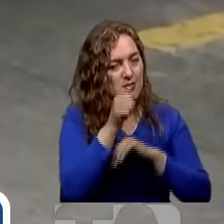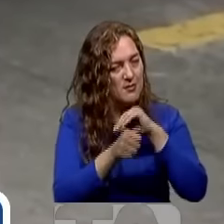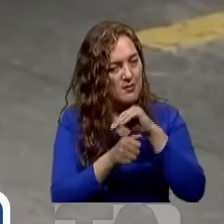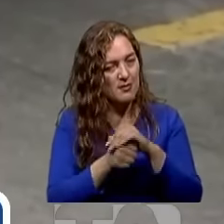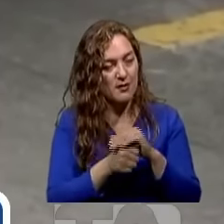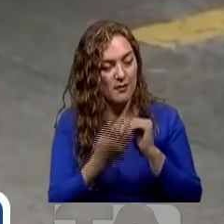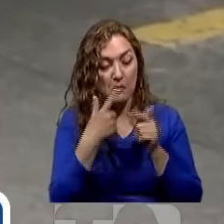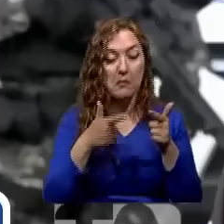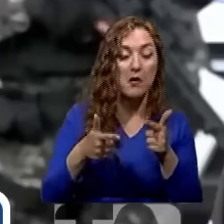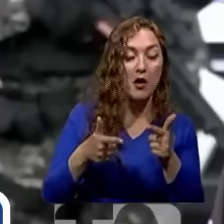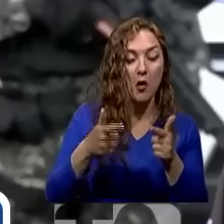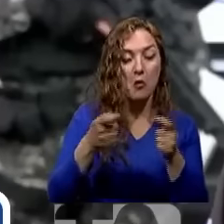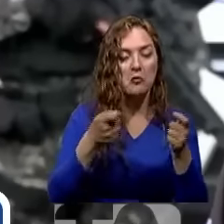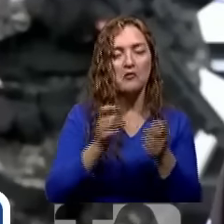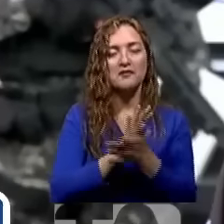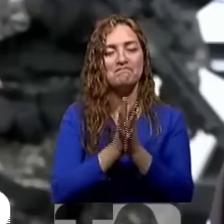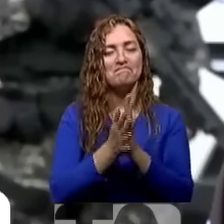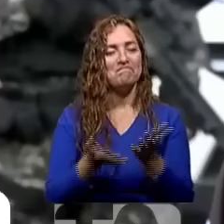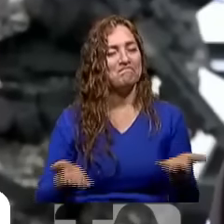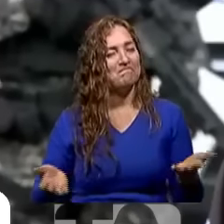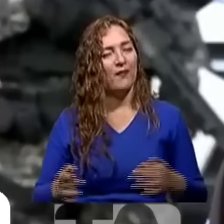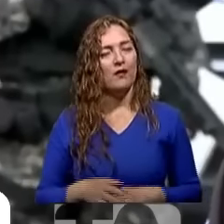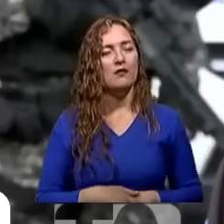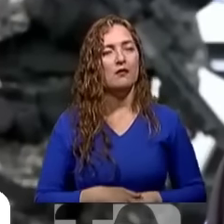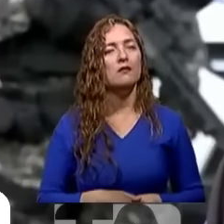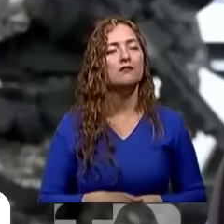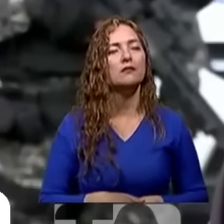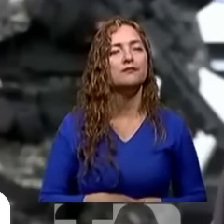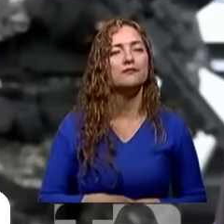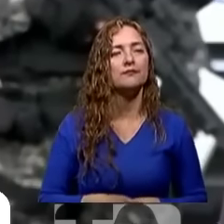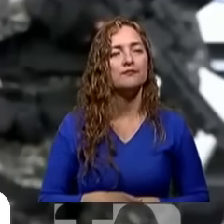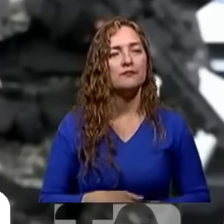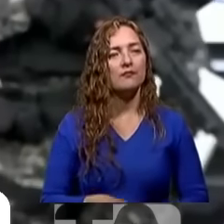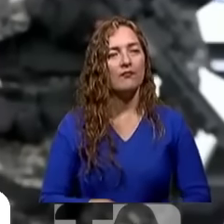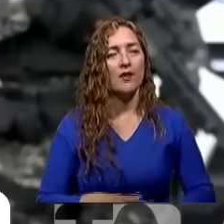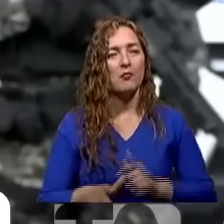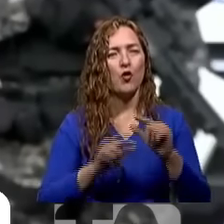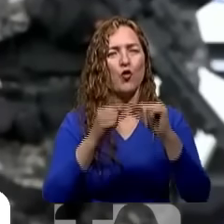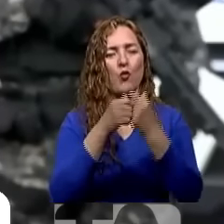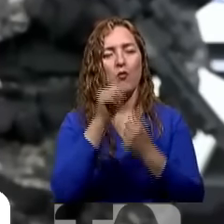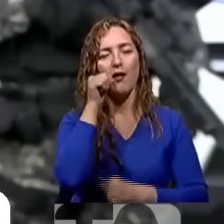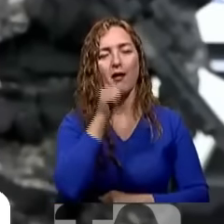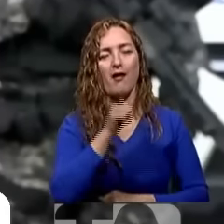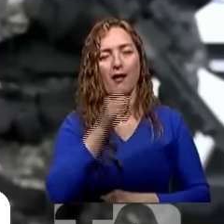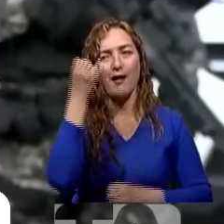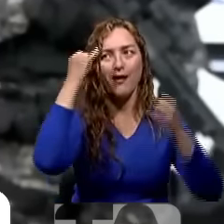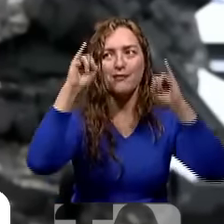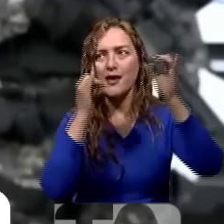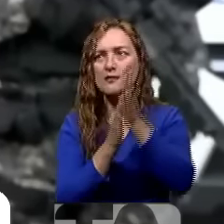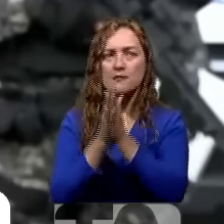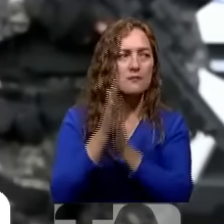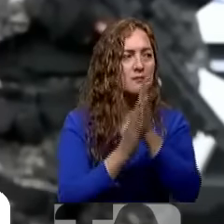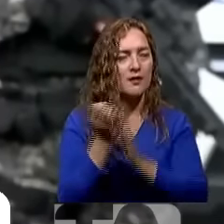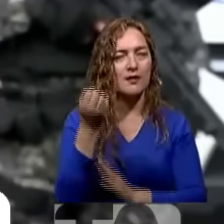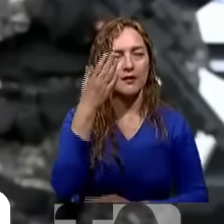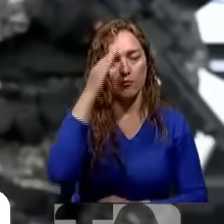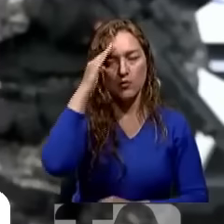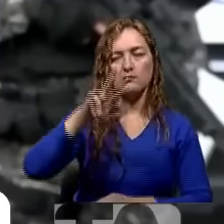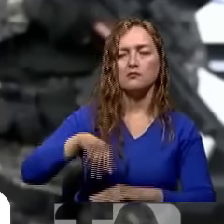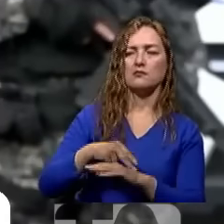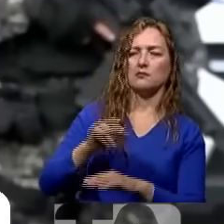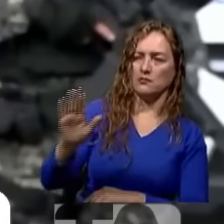los controles. Nosotros, a la par como ellos, van ingeniándose las maneras de cómo ingresar estas sustancias. Nosotros también vamos